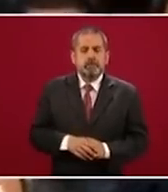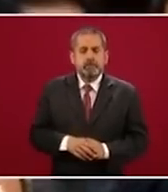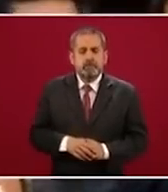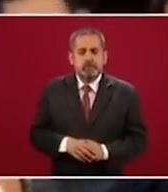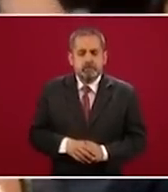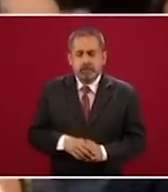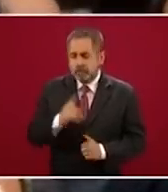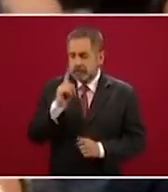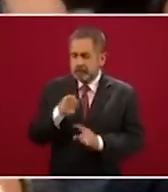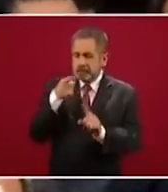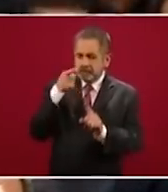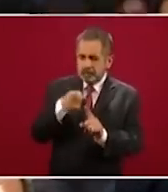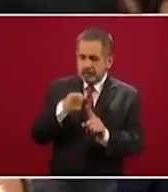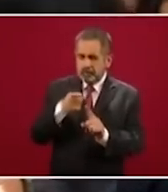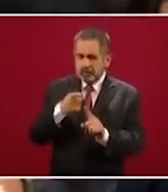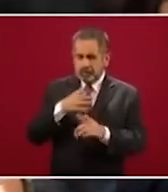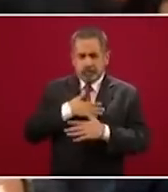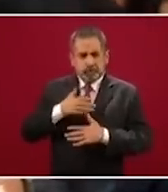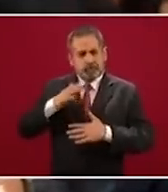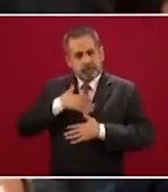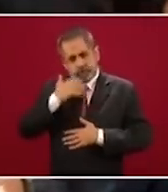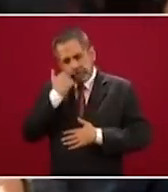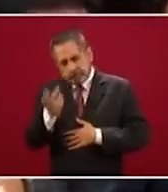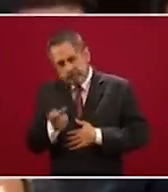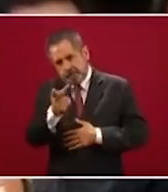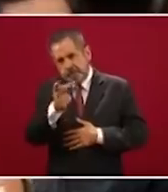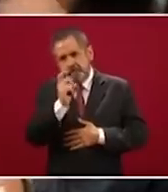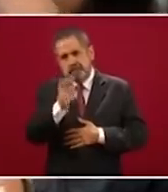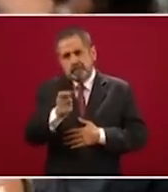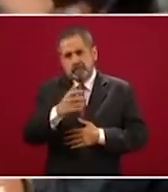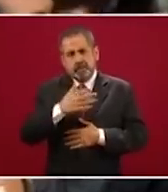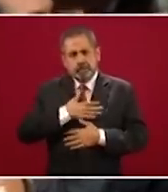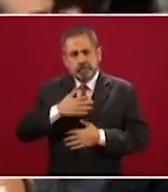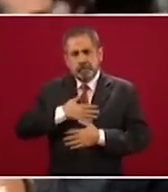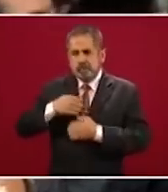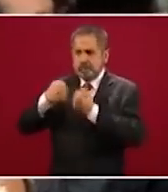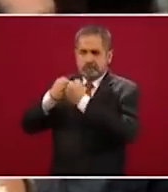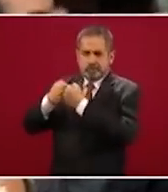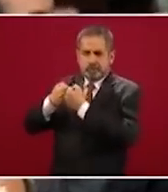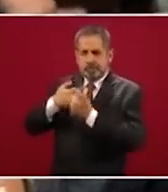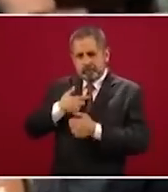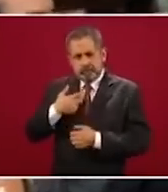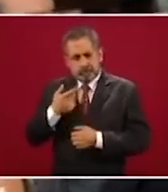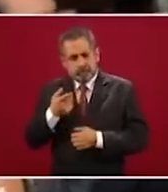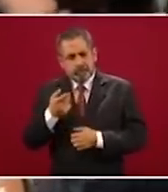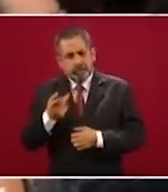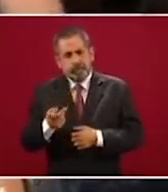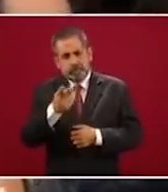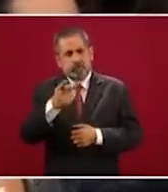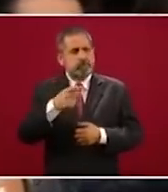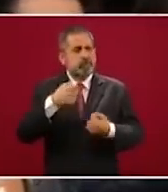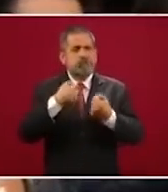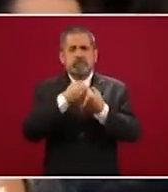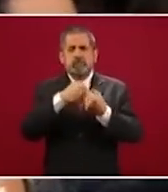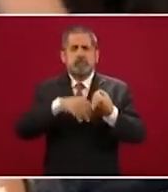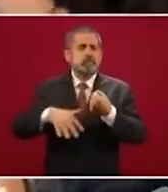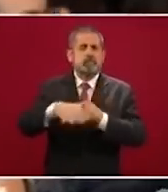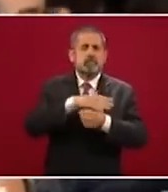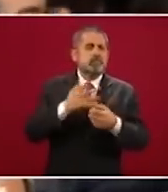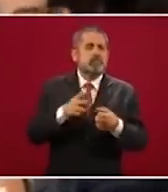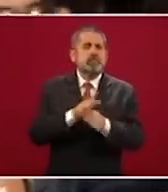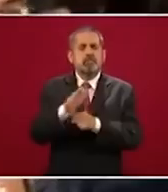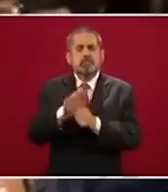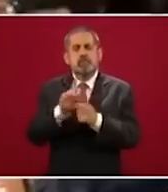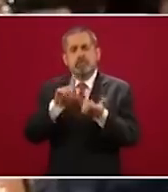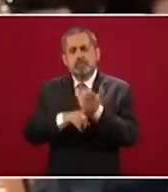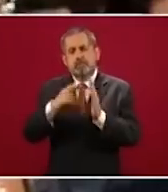En particular, tengo el compromiso de preguntar, por ser un corresponsal de la frontera, en la frontera, ¿qué medidas